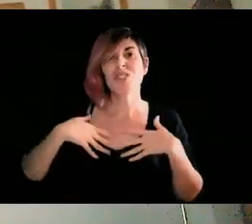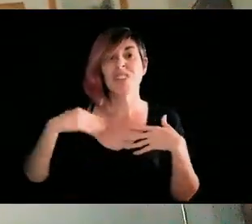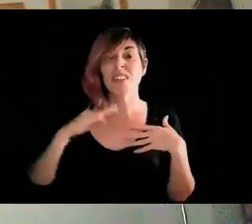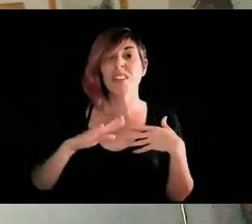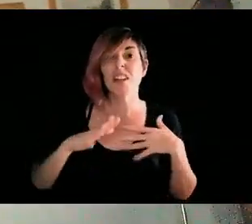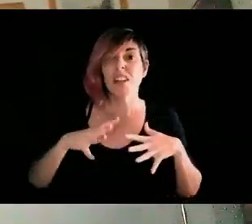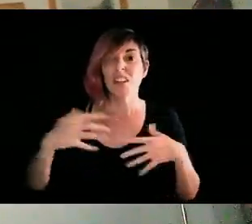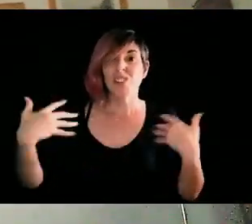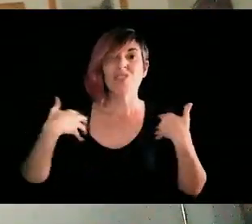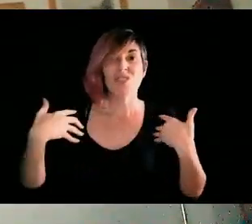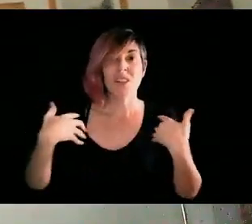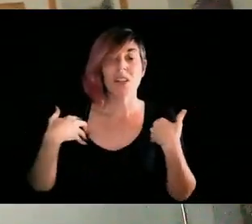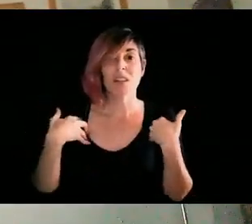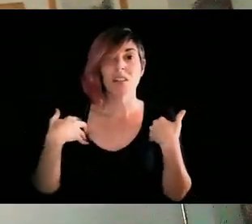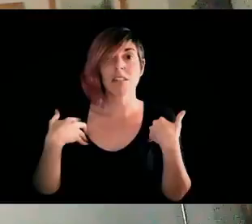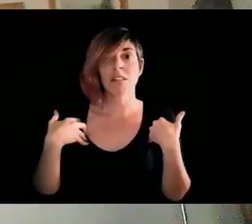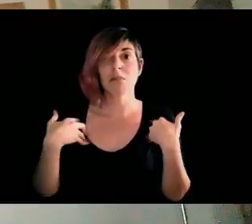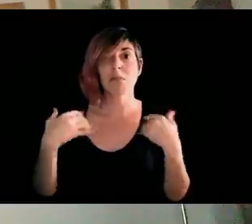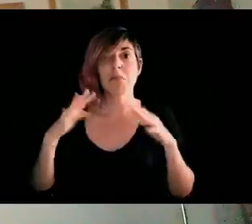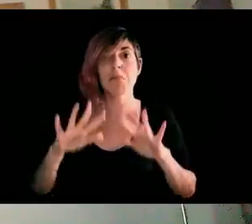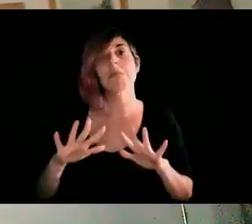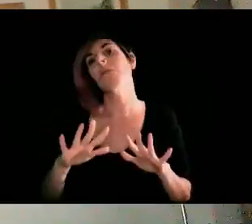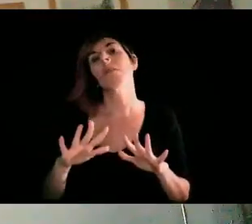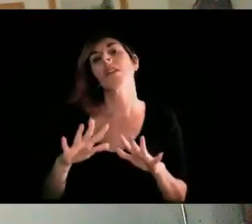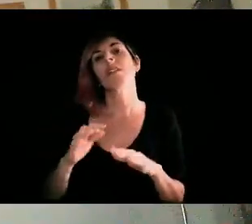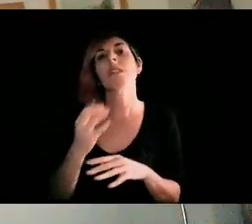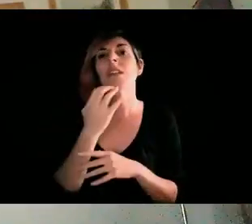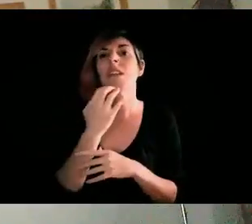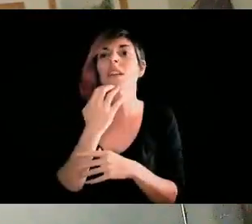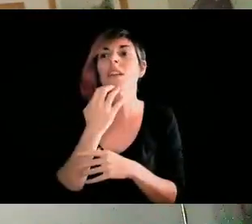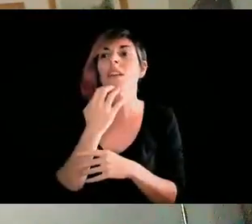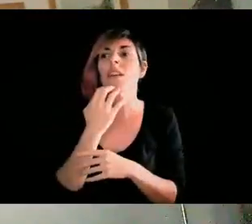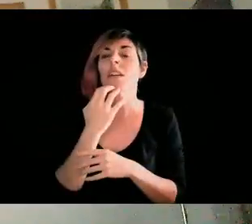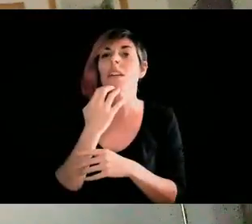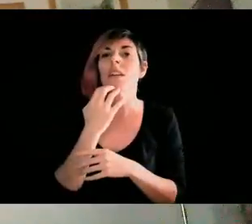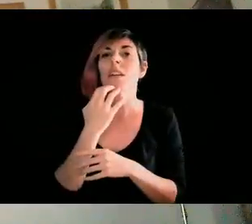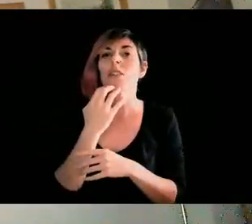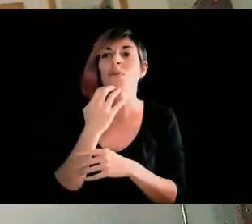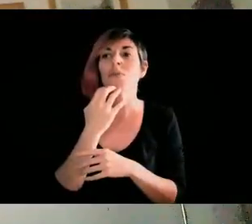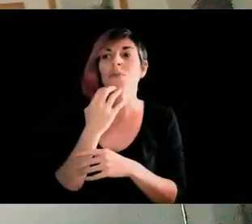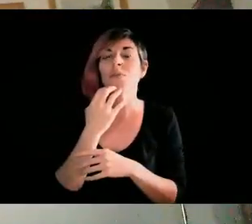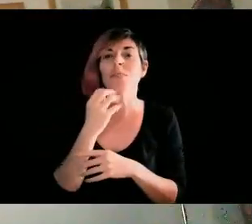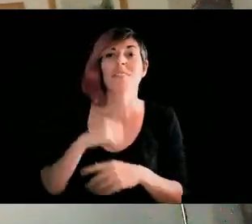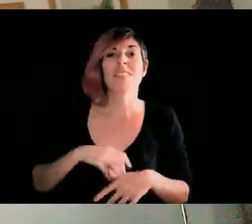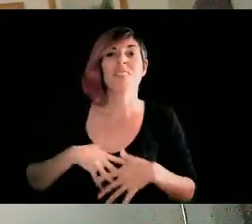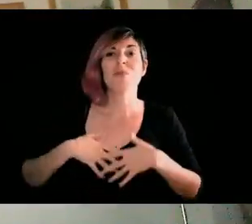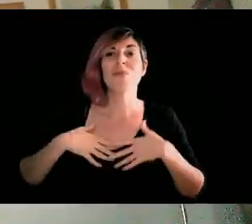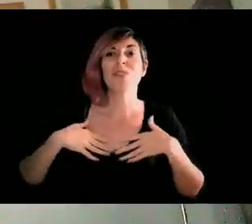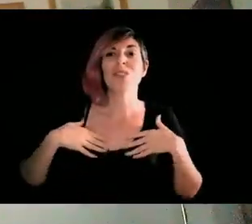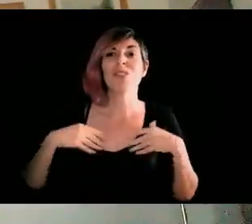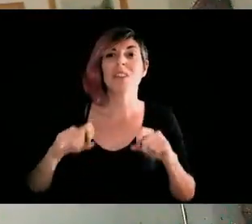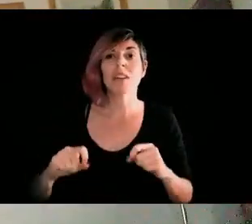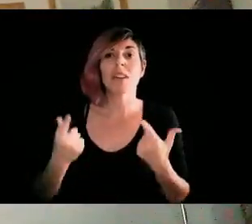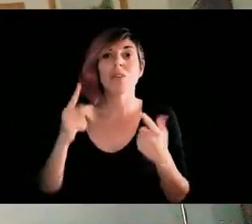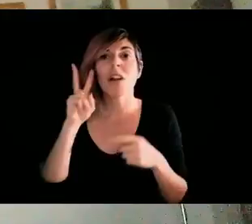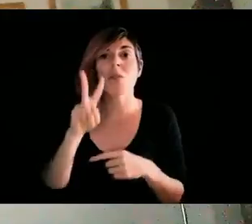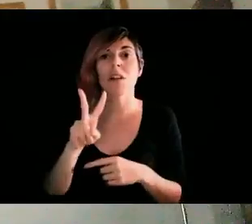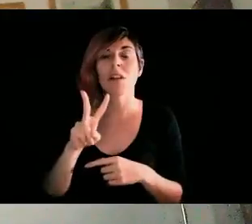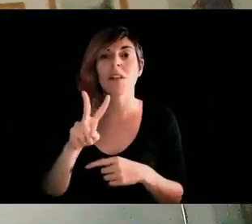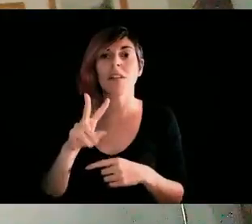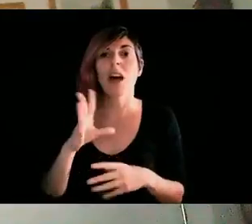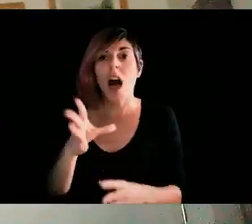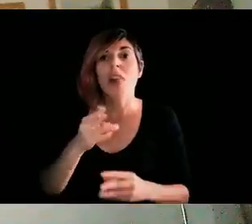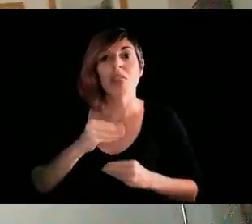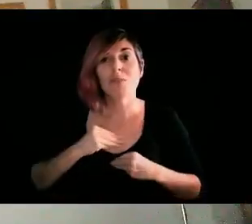ahí, esas emociones son sufridas. Y cuando simplemente dejáis de resistiros a ellas, veis que